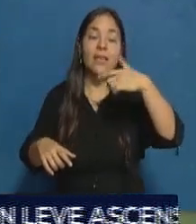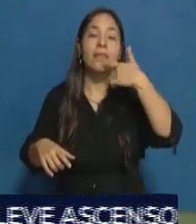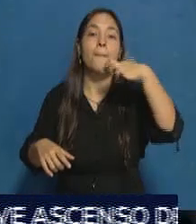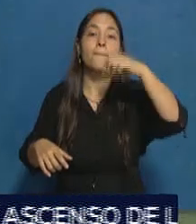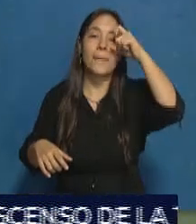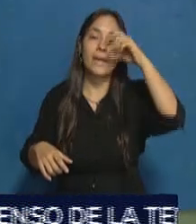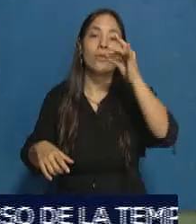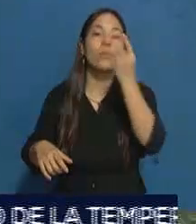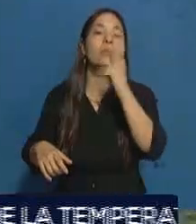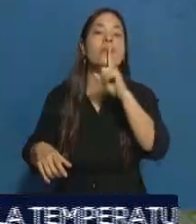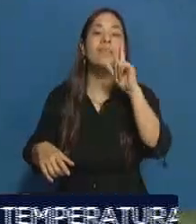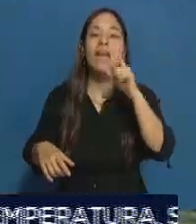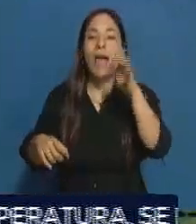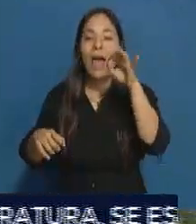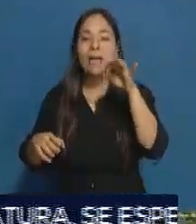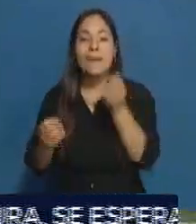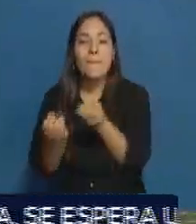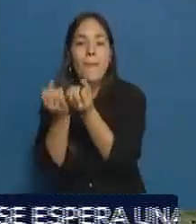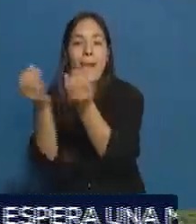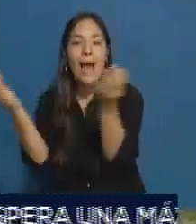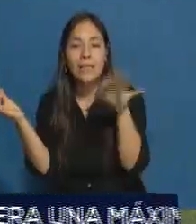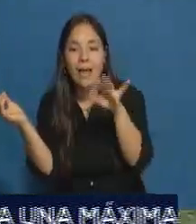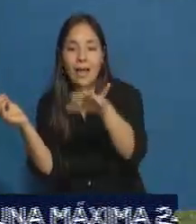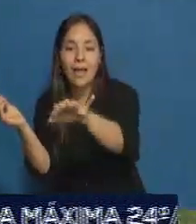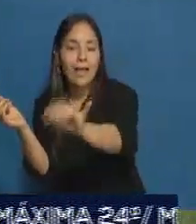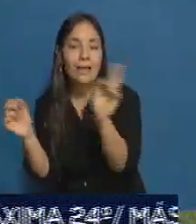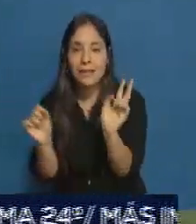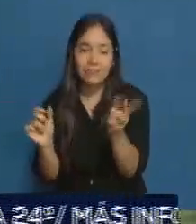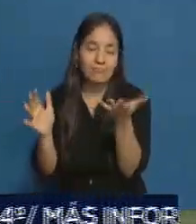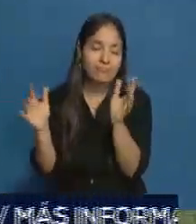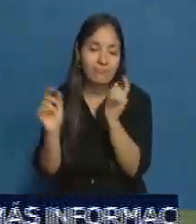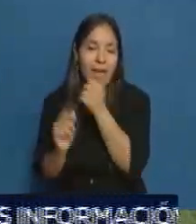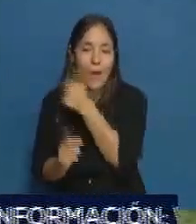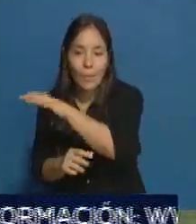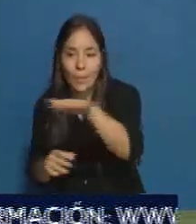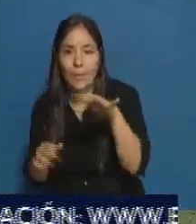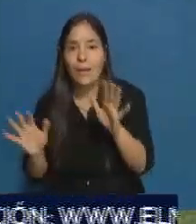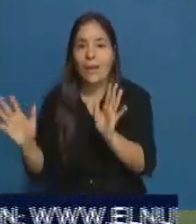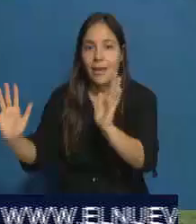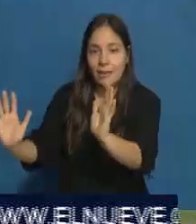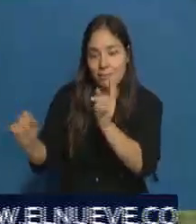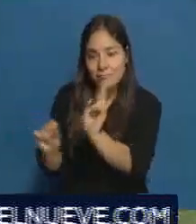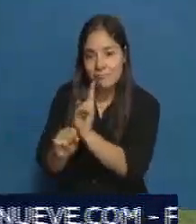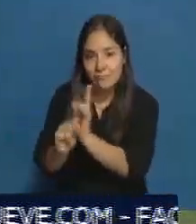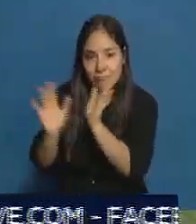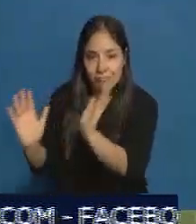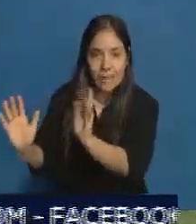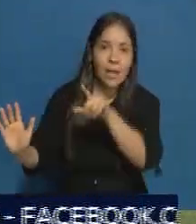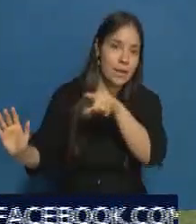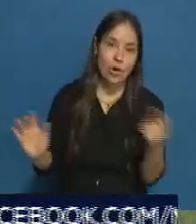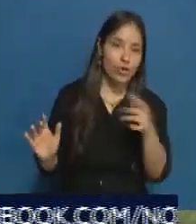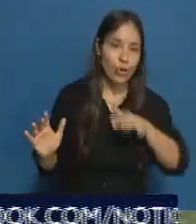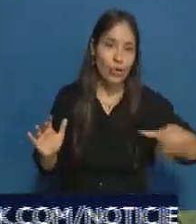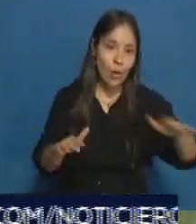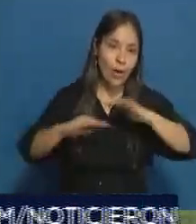resembrado. Y el predio también. Por lo tanto, intenta la dirigencia moverse y tiene a disposición el Riboski, donde